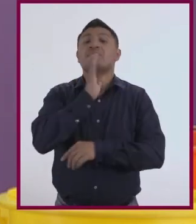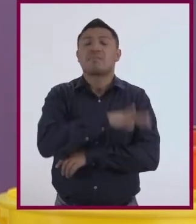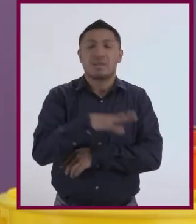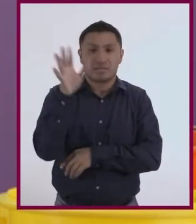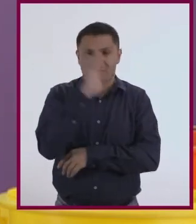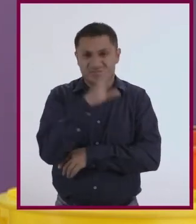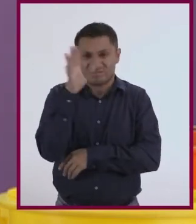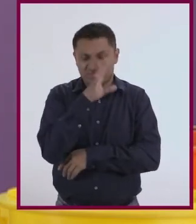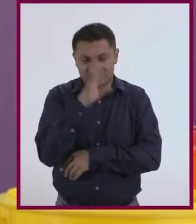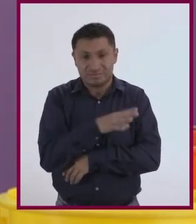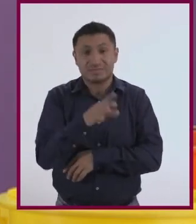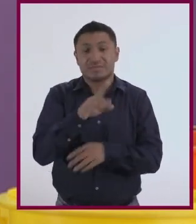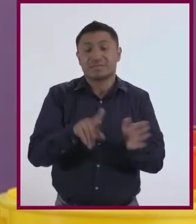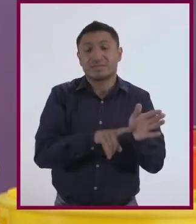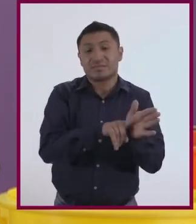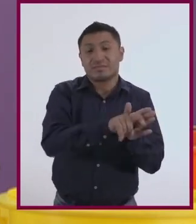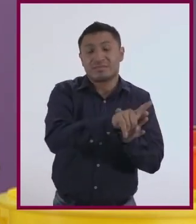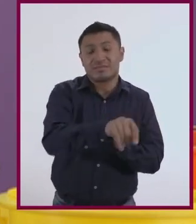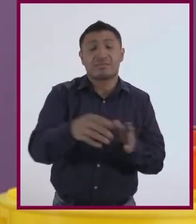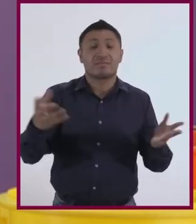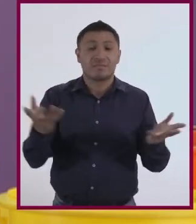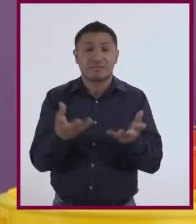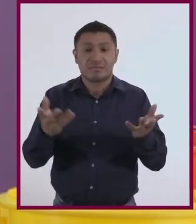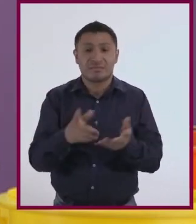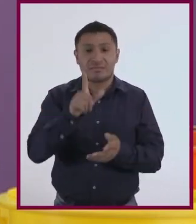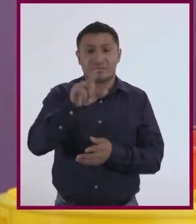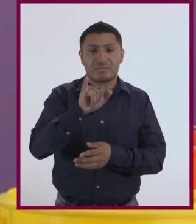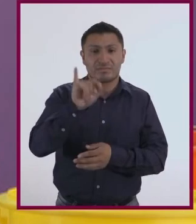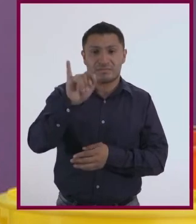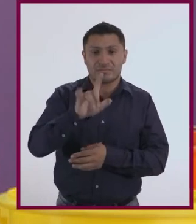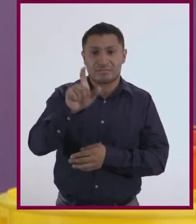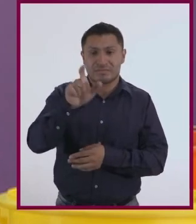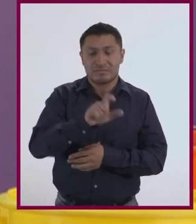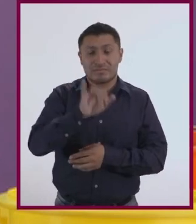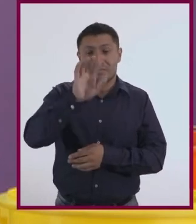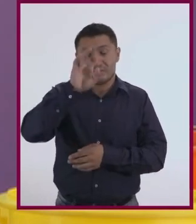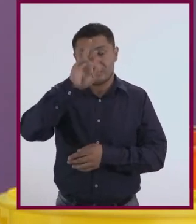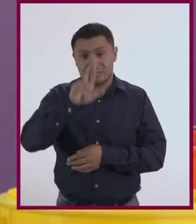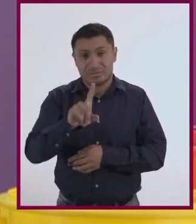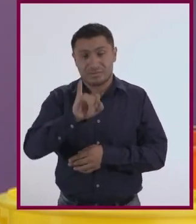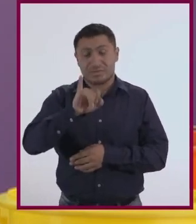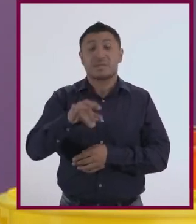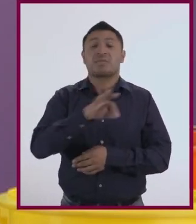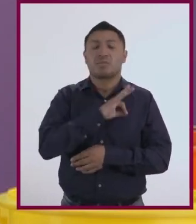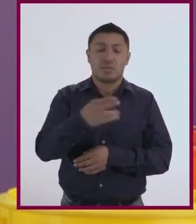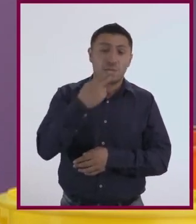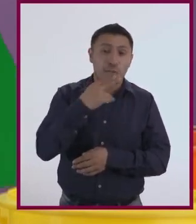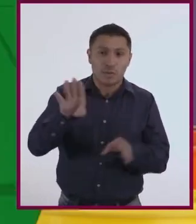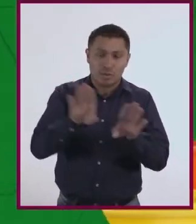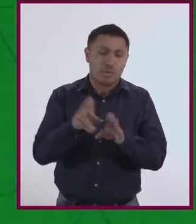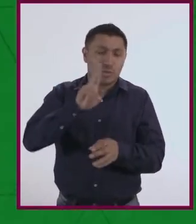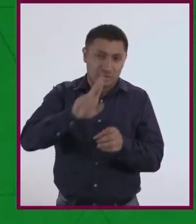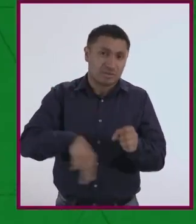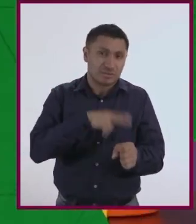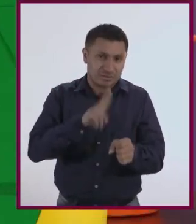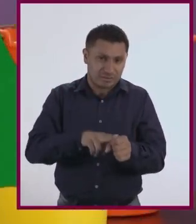olores y las lombrices producen lixivermi, el lixiviado que puede servir como abono y como insecticida natural.